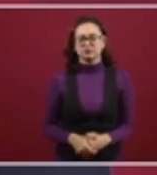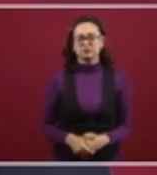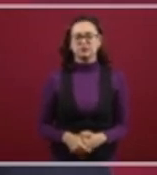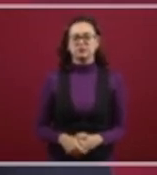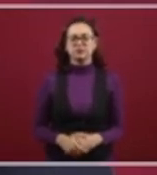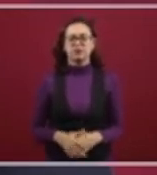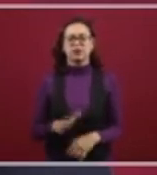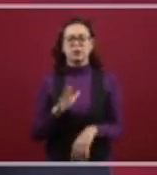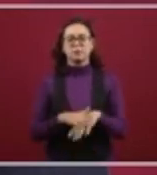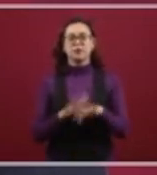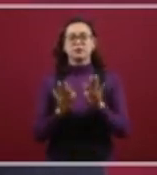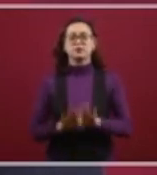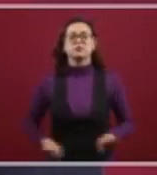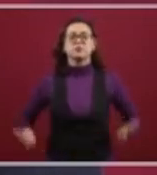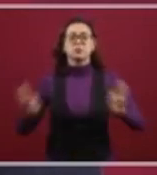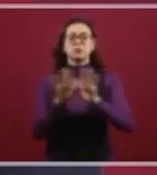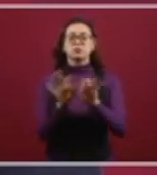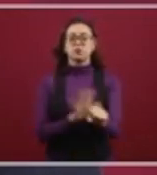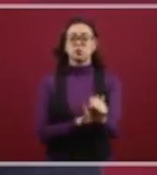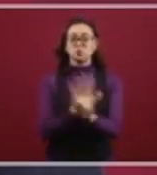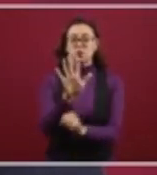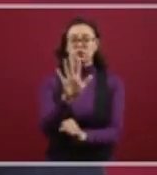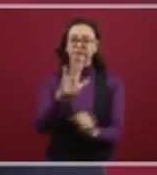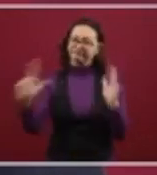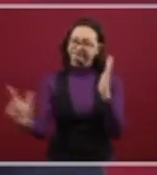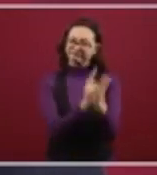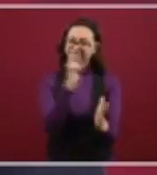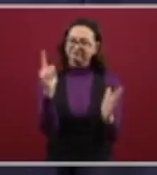se fortalezca el Estado de Derecho.